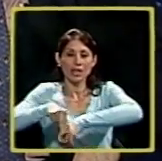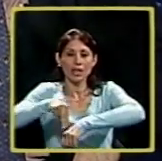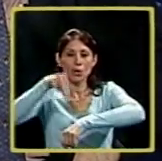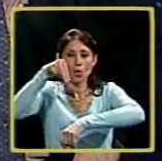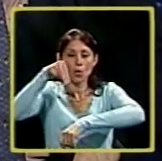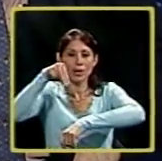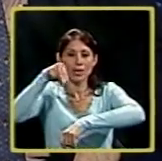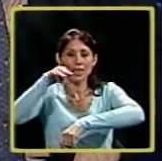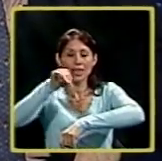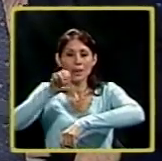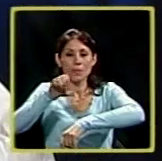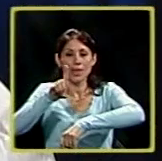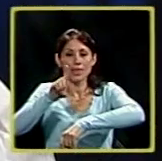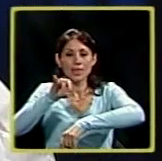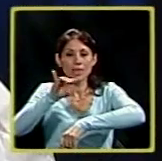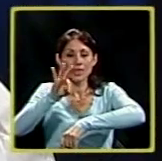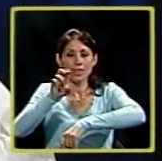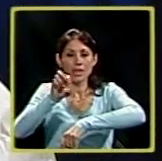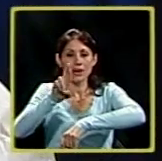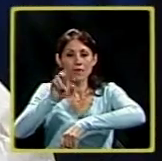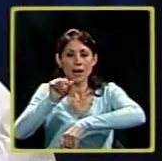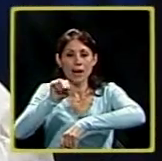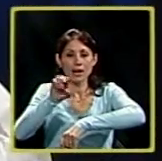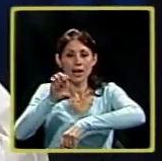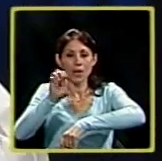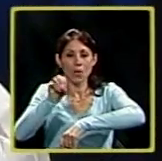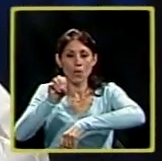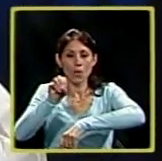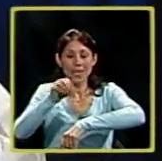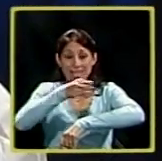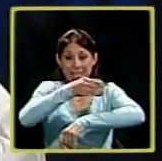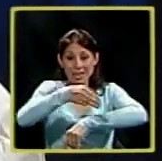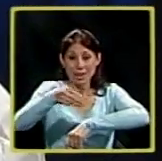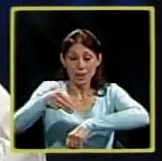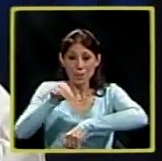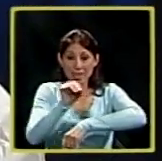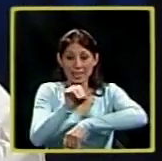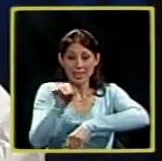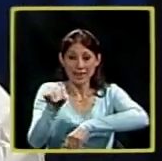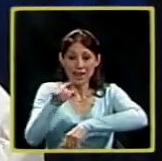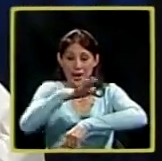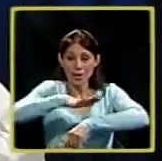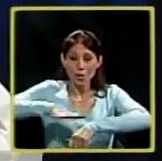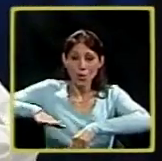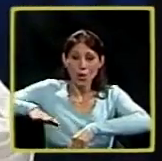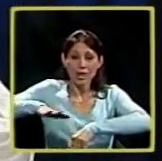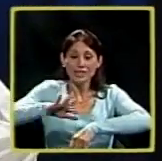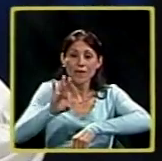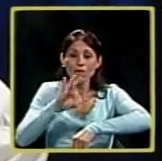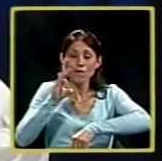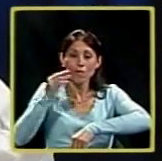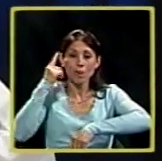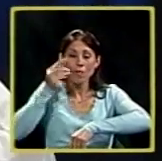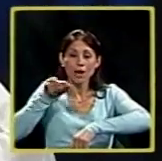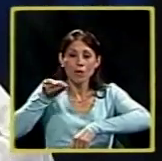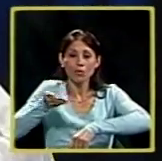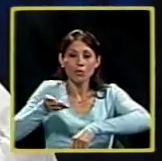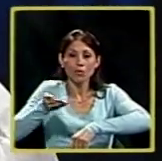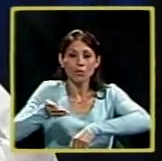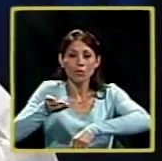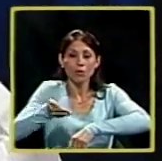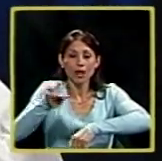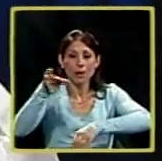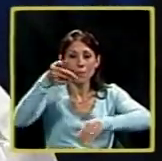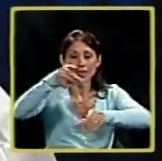del Mediterráneo, y el Mediterráneo es el mecanismo de transporte del petróleo de los países árabes a